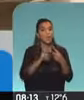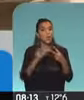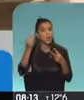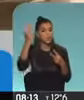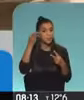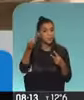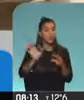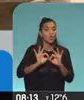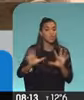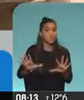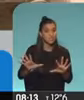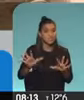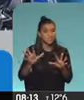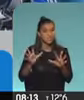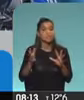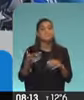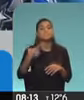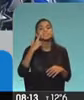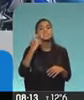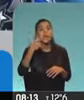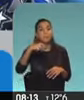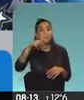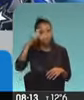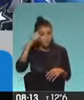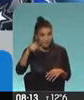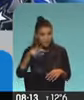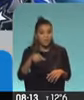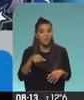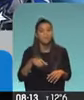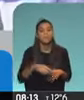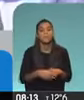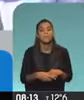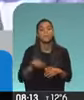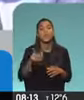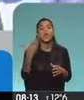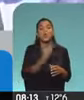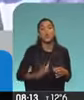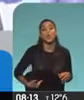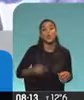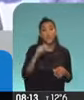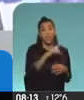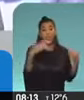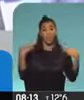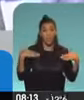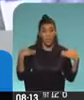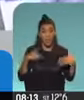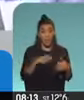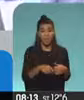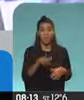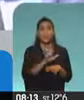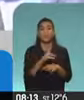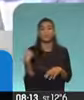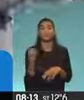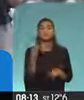ocasiones. Y el sistema SIAPE, un sistema que fue instalado en el gobierno de María Eugenia Vidal, donde nos deja